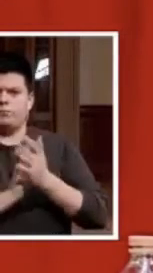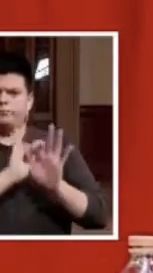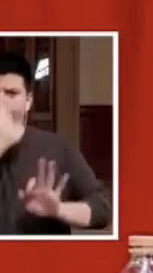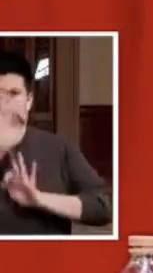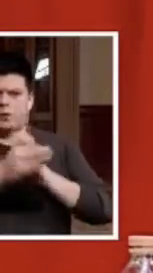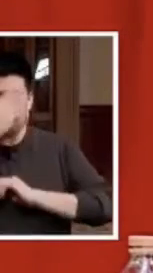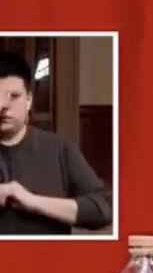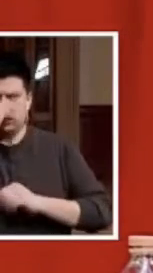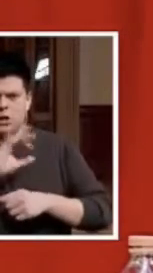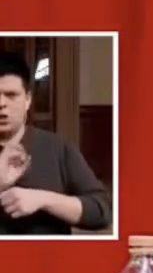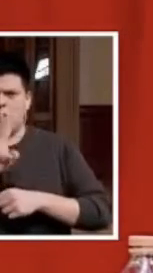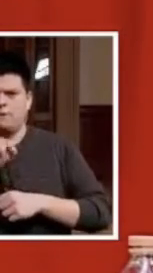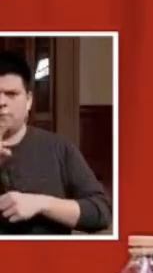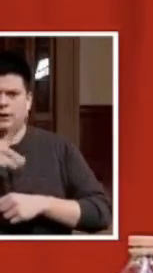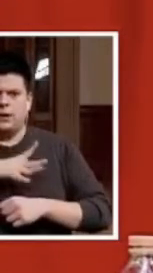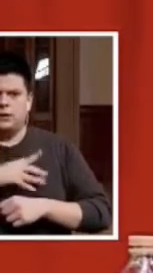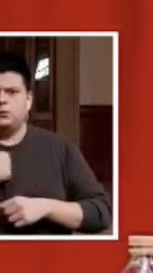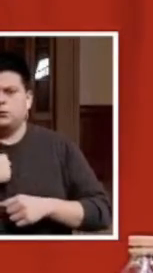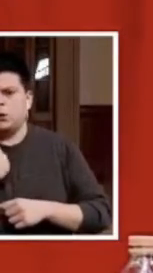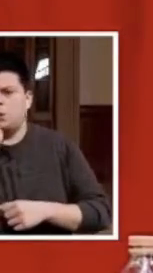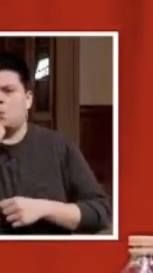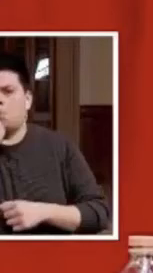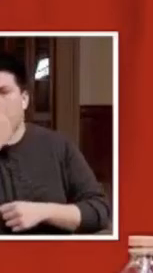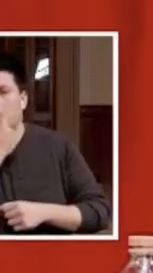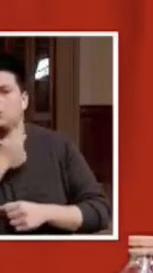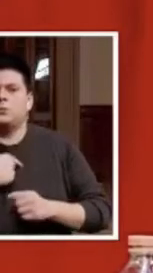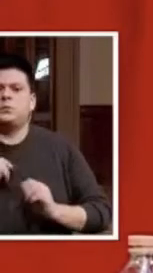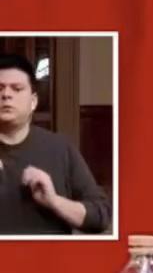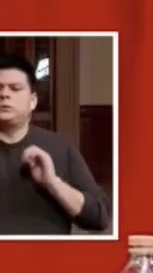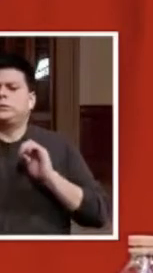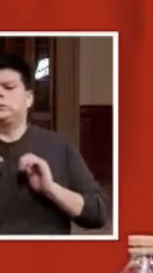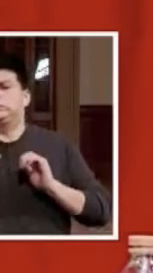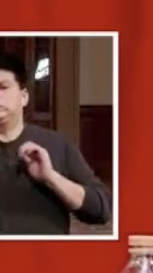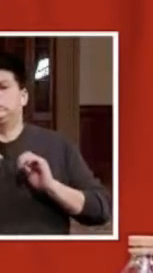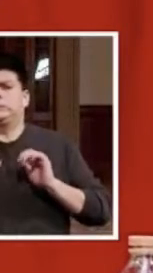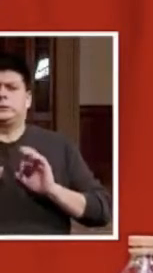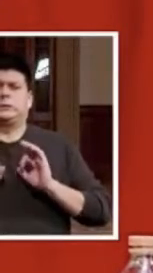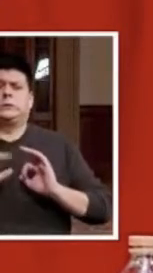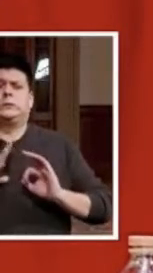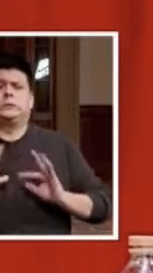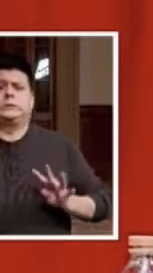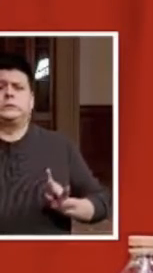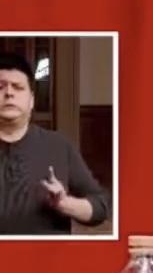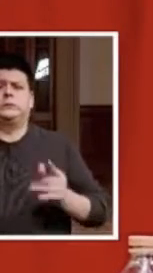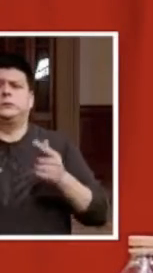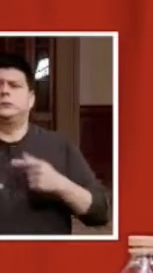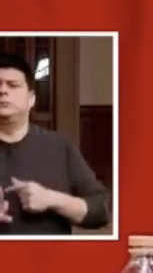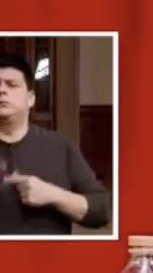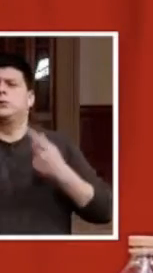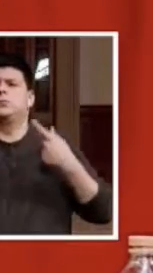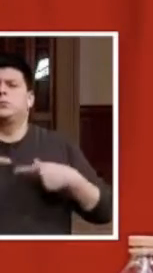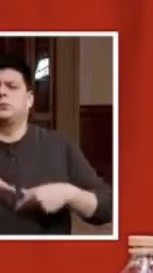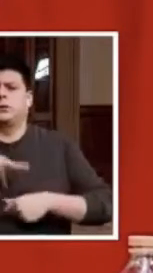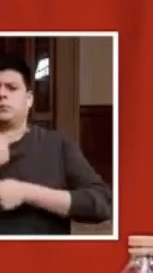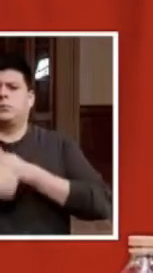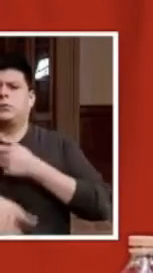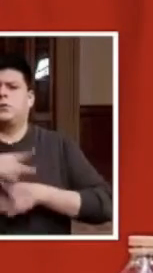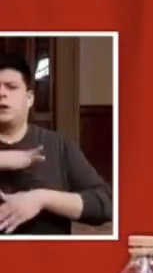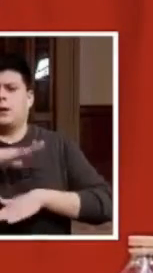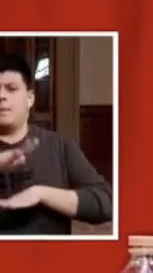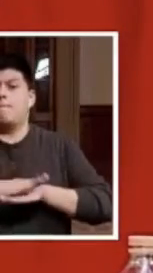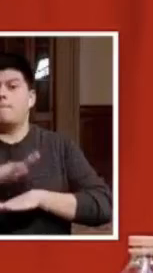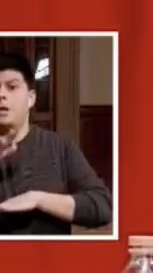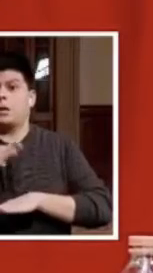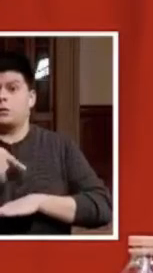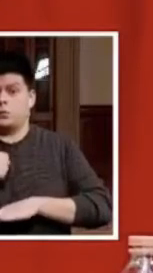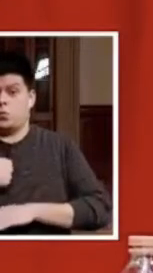tienen COVID y les tomo la prueba. Pero bueno, trato de cuidarme lo más que se pueda, pero hay gente que está en riesgo más que un servidor,